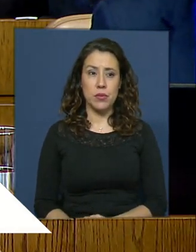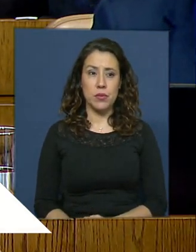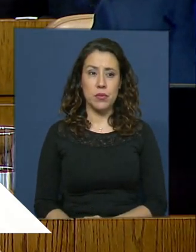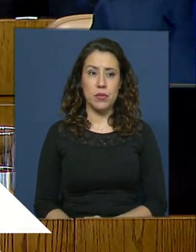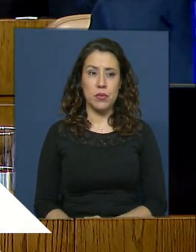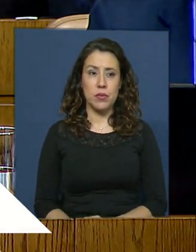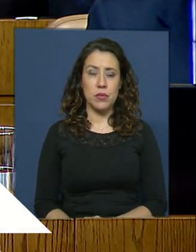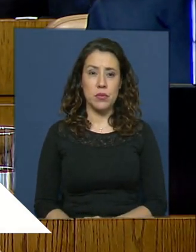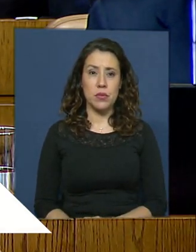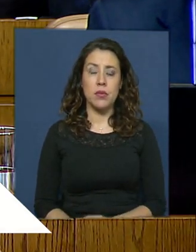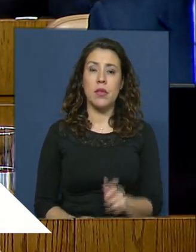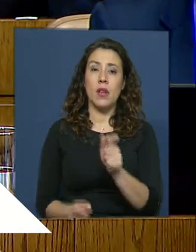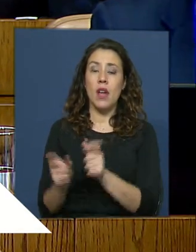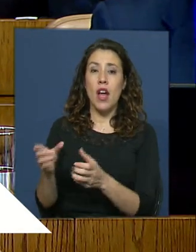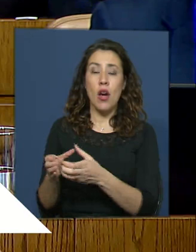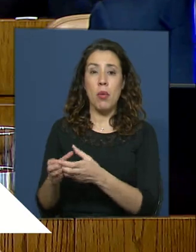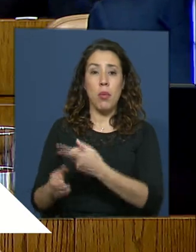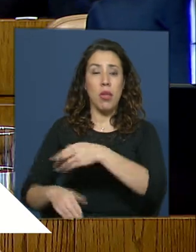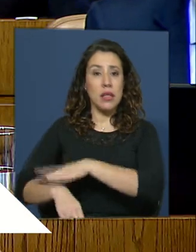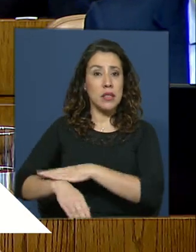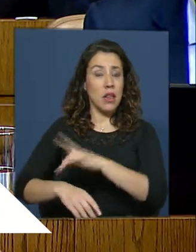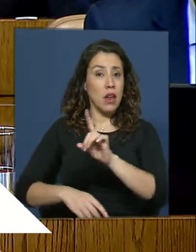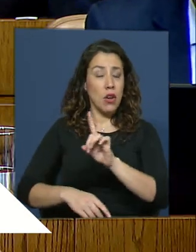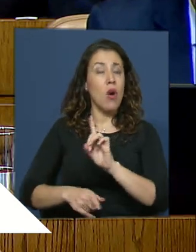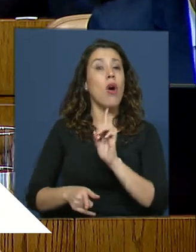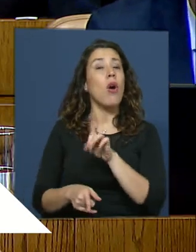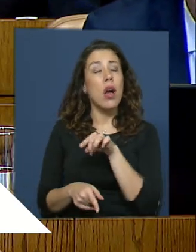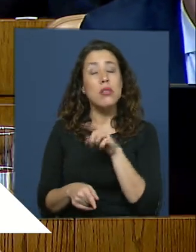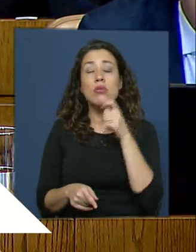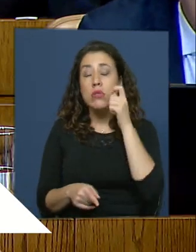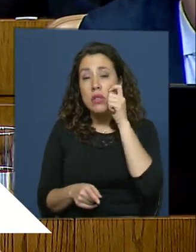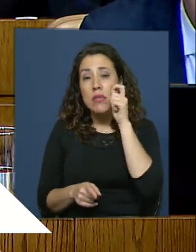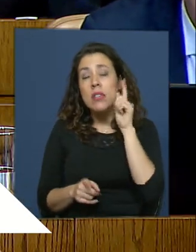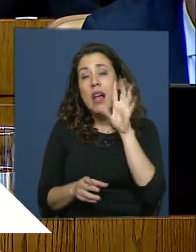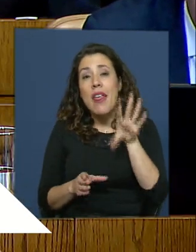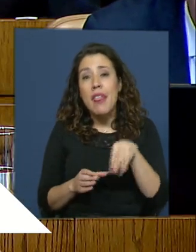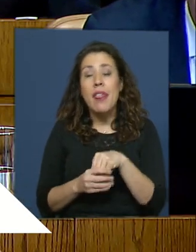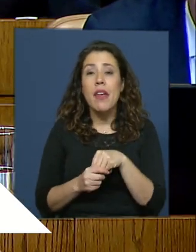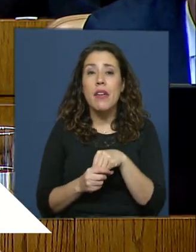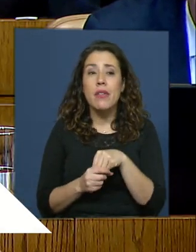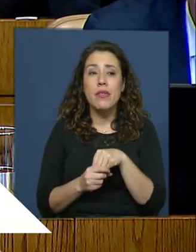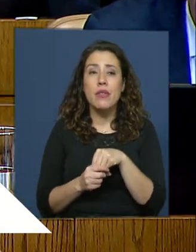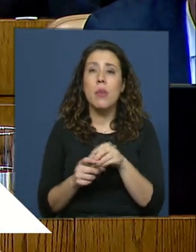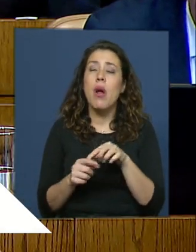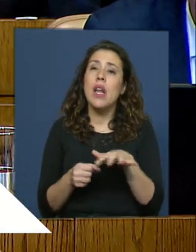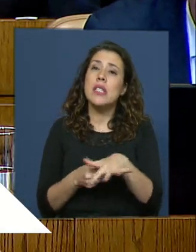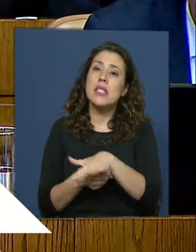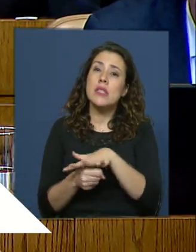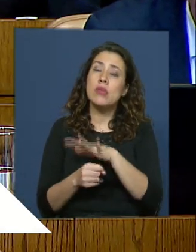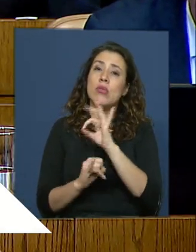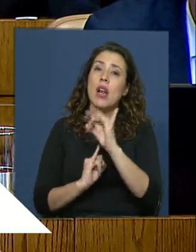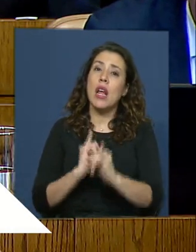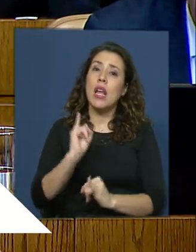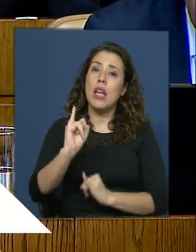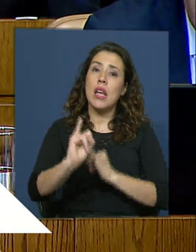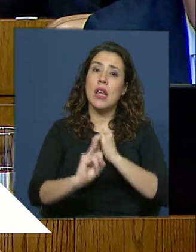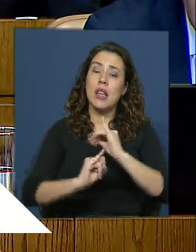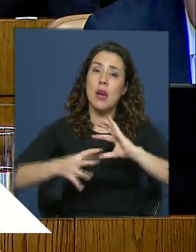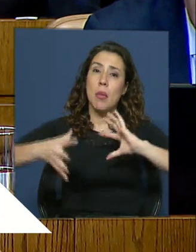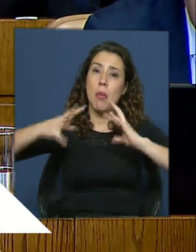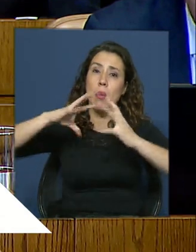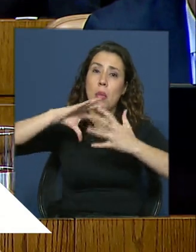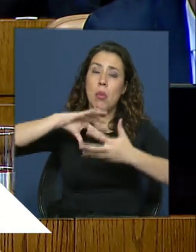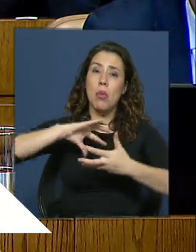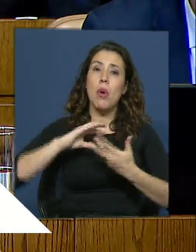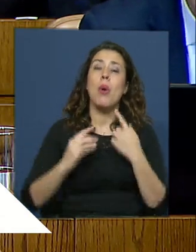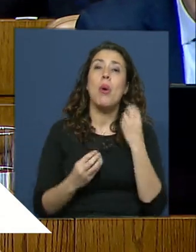de la gente de izquierda de acá de Chile, sino que esto forma parte de lo que es una situación internacional o mundial,